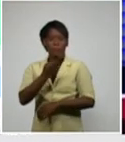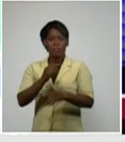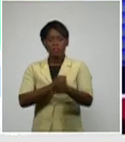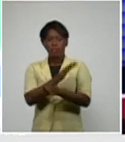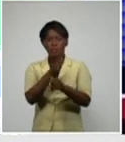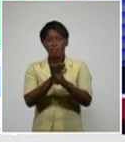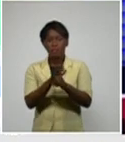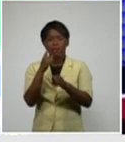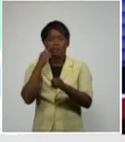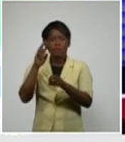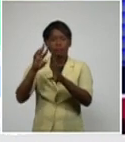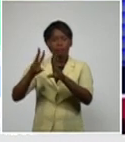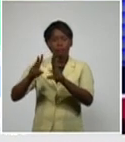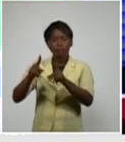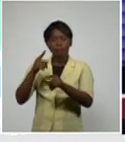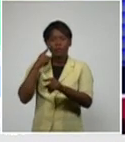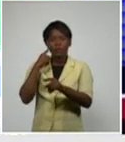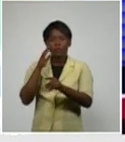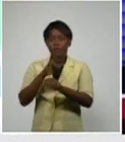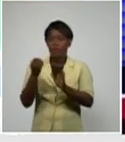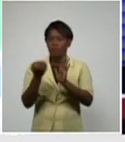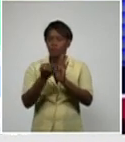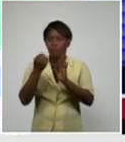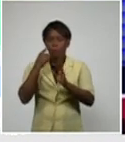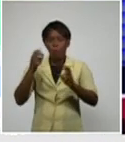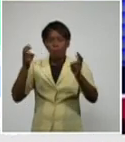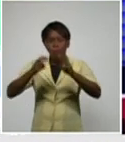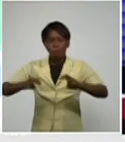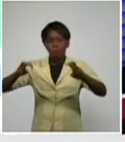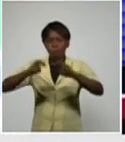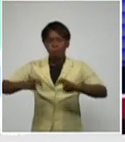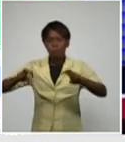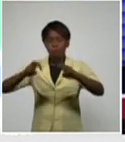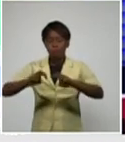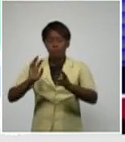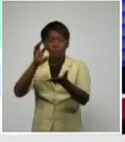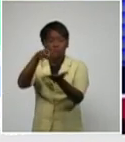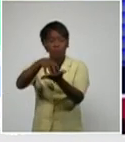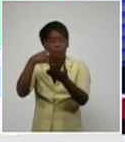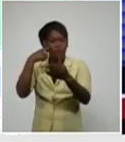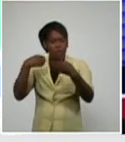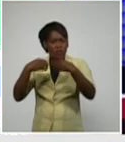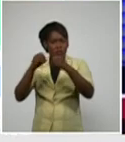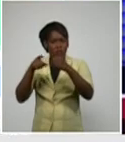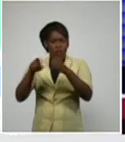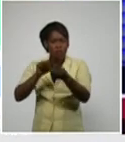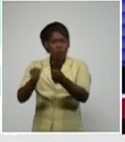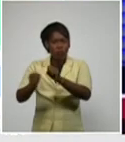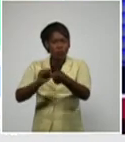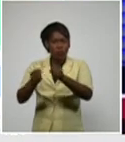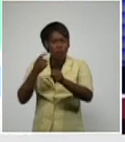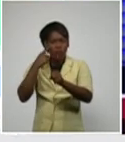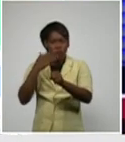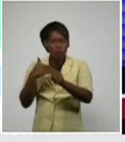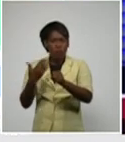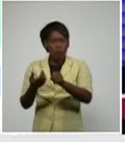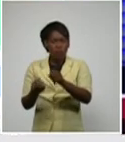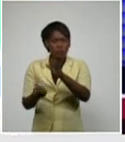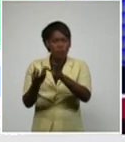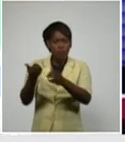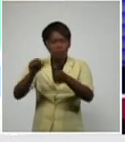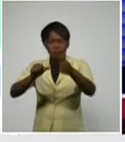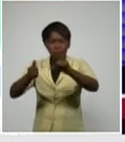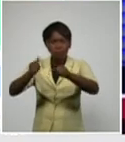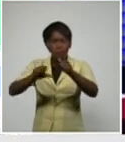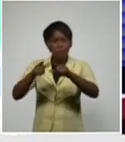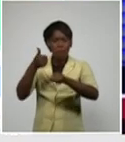de aprobarse por el SECMED, que es el Centro Estatal para el Control de Medicamentos, Tecnologías y demás